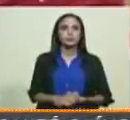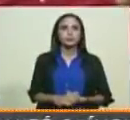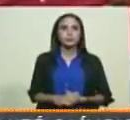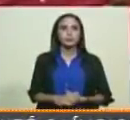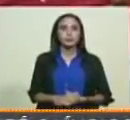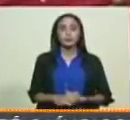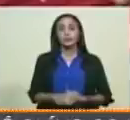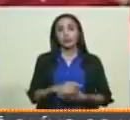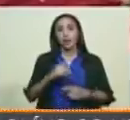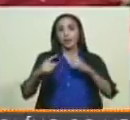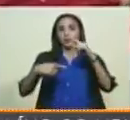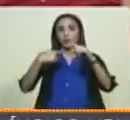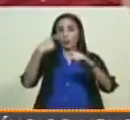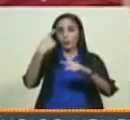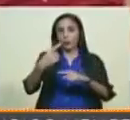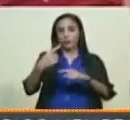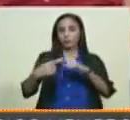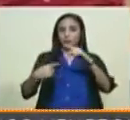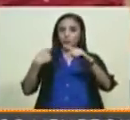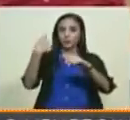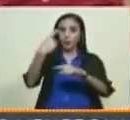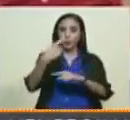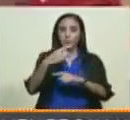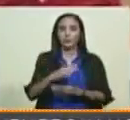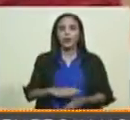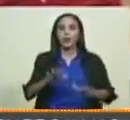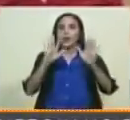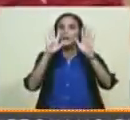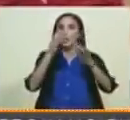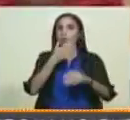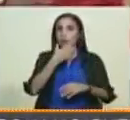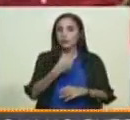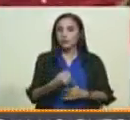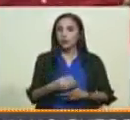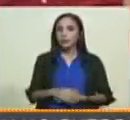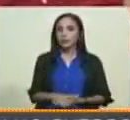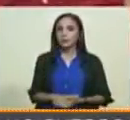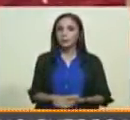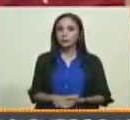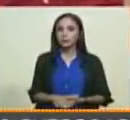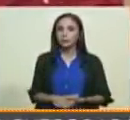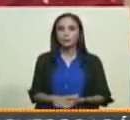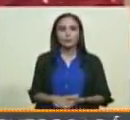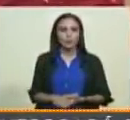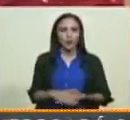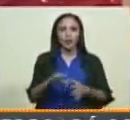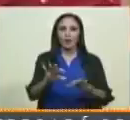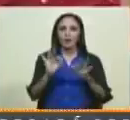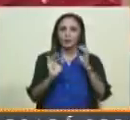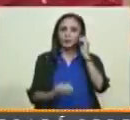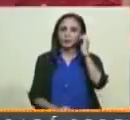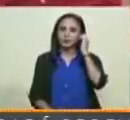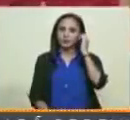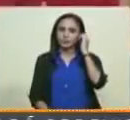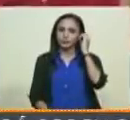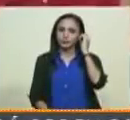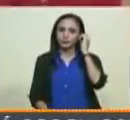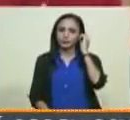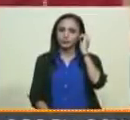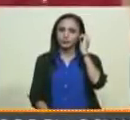El 15 de octubre, el 10 de diciembre, salieron a elegir alcaldes